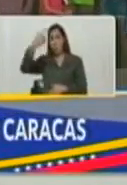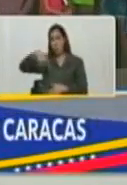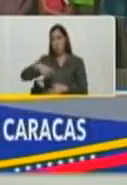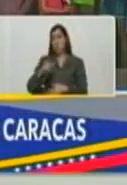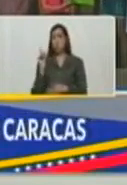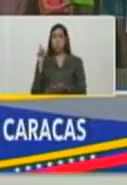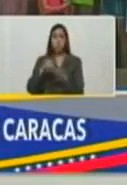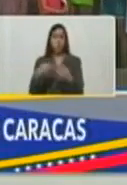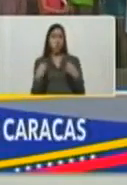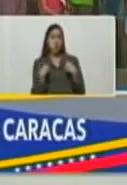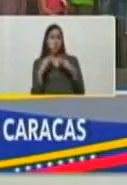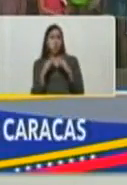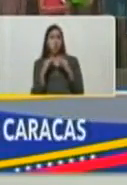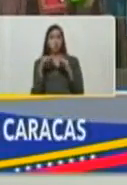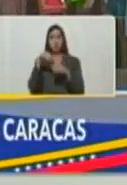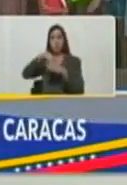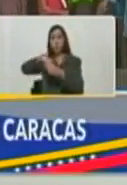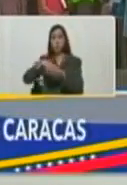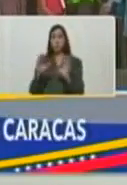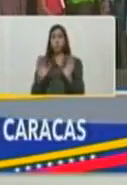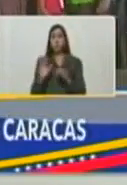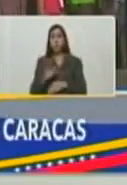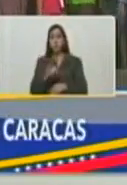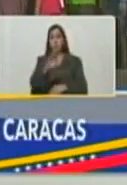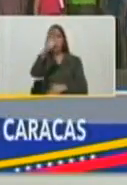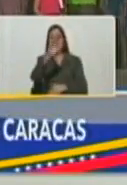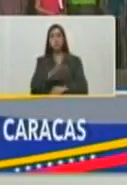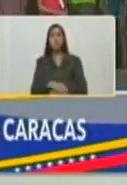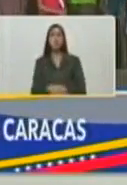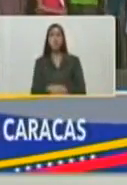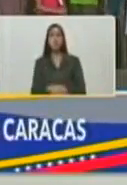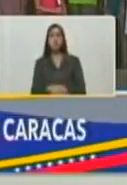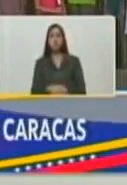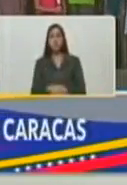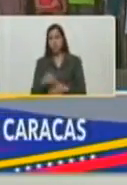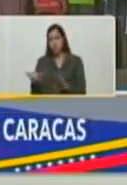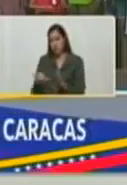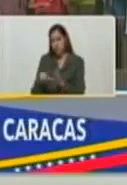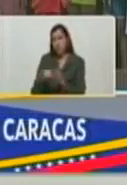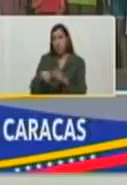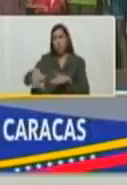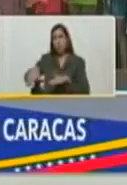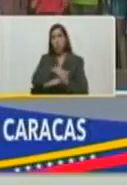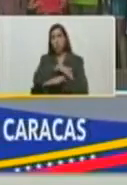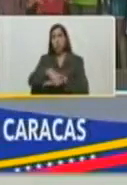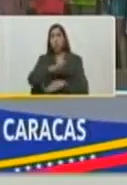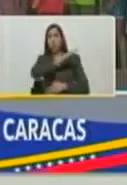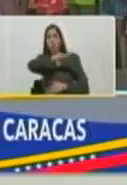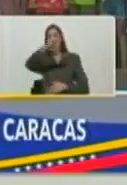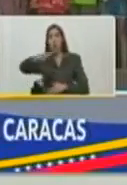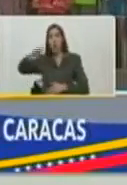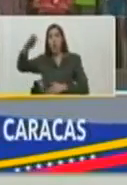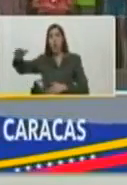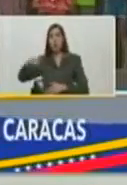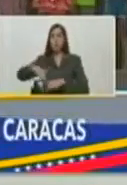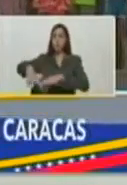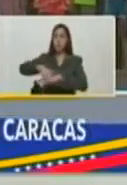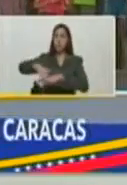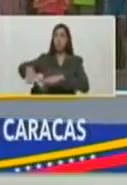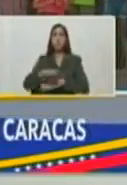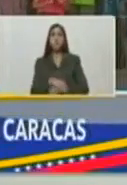Tenía una finquita el señor Ávila en las faldas del Ávila, en las faldas de la montaña. Y